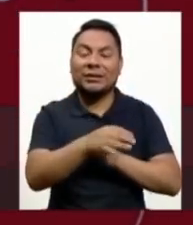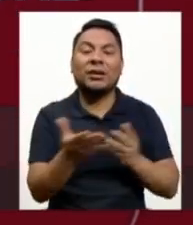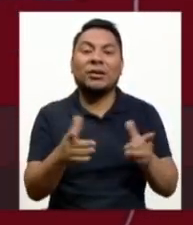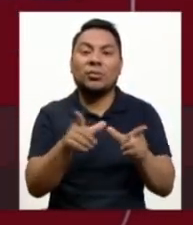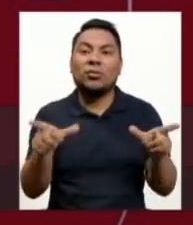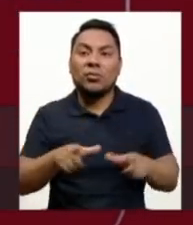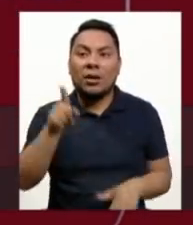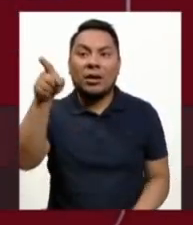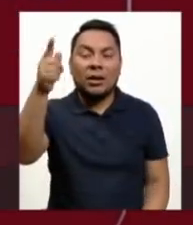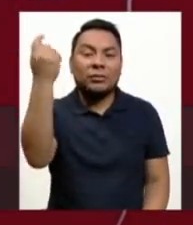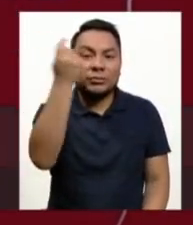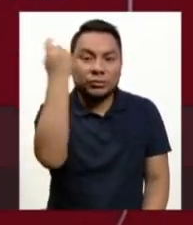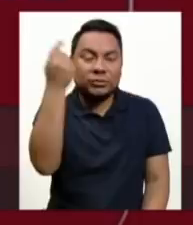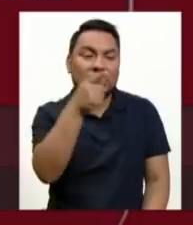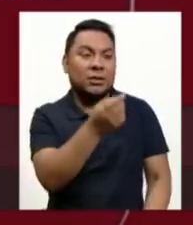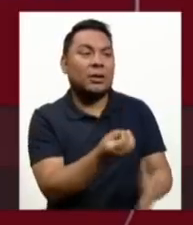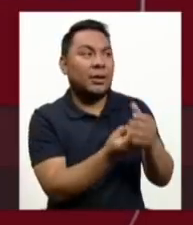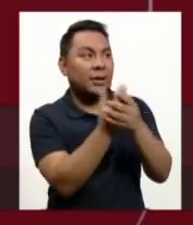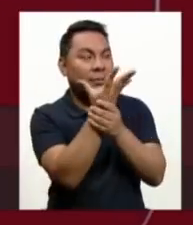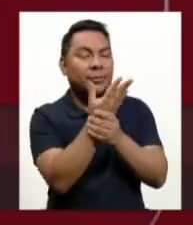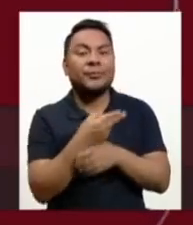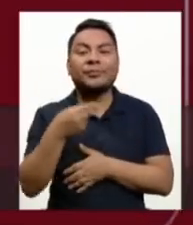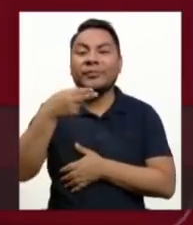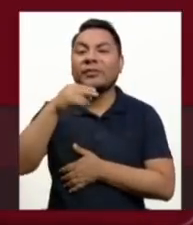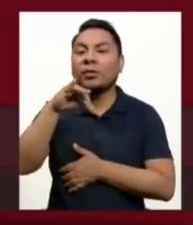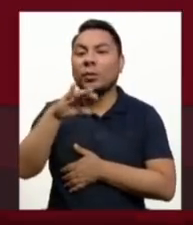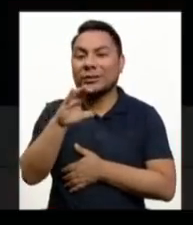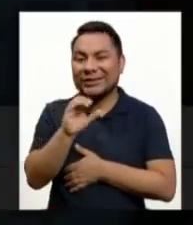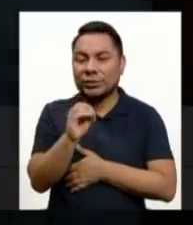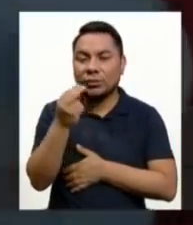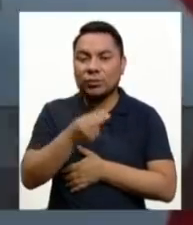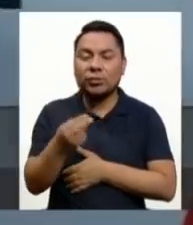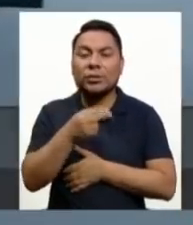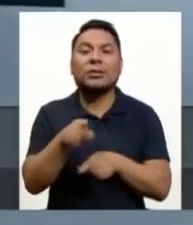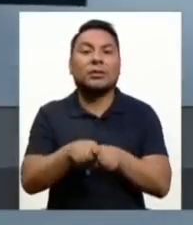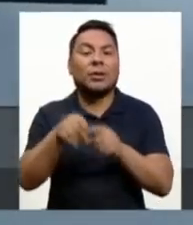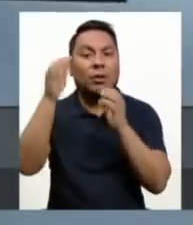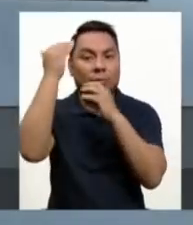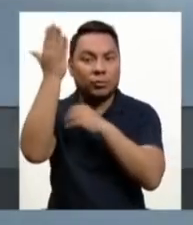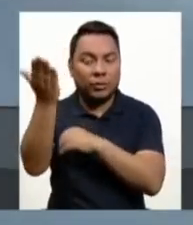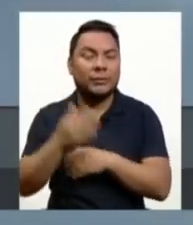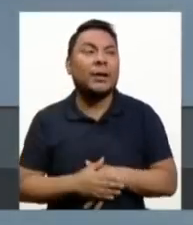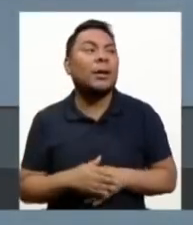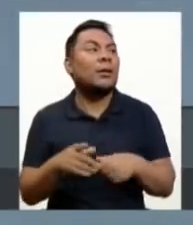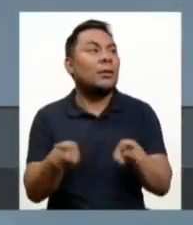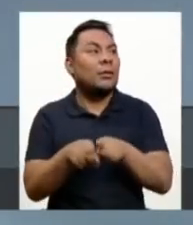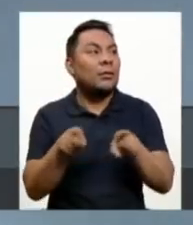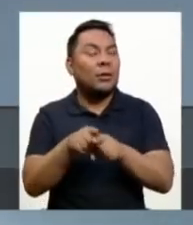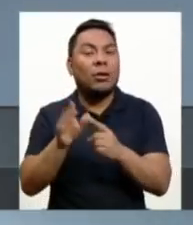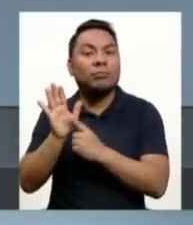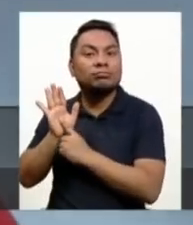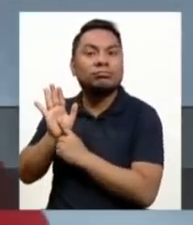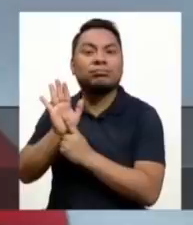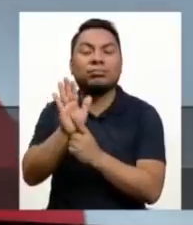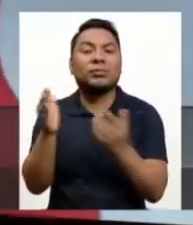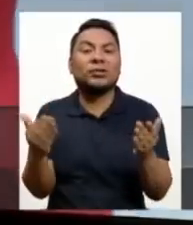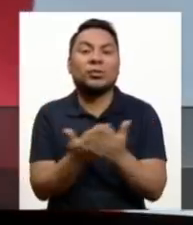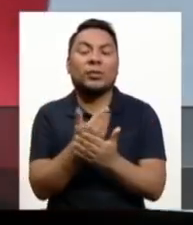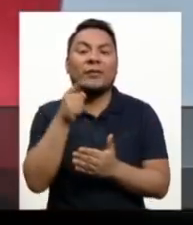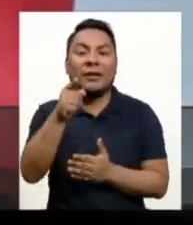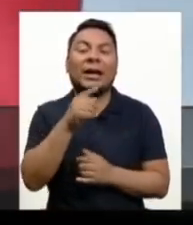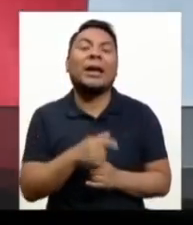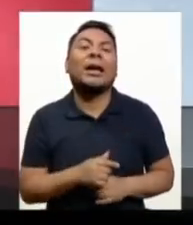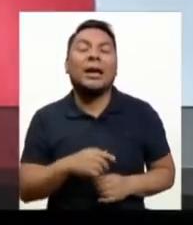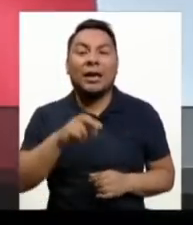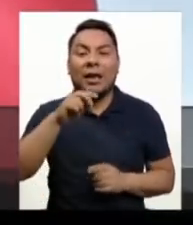como Trujillo, Arequipa, Huancayo y Piura. También el lanzamiento de la señal